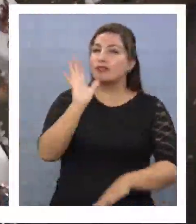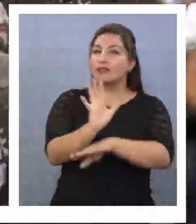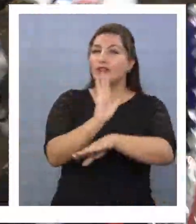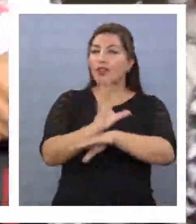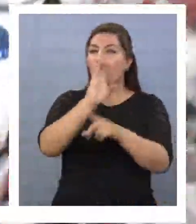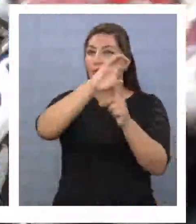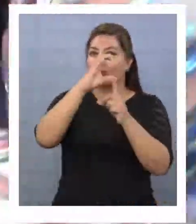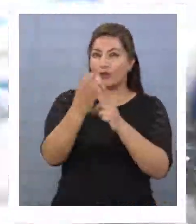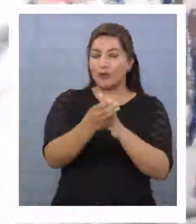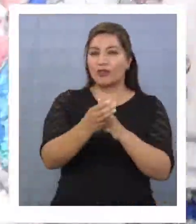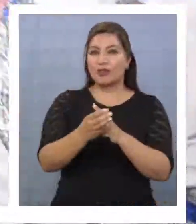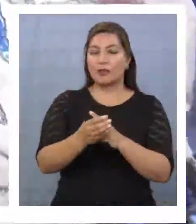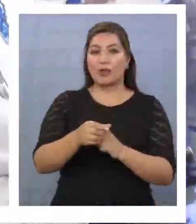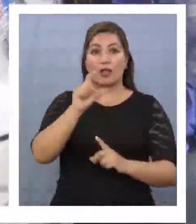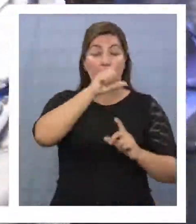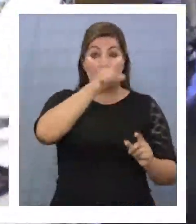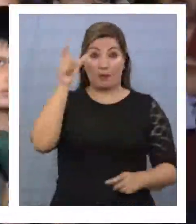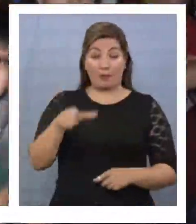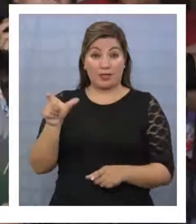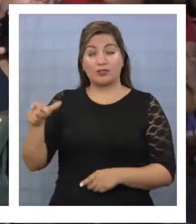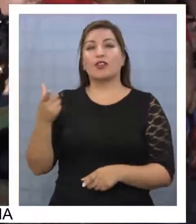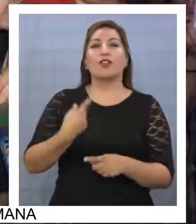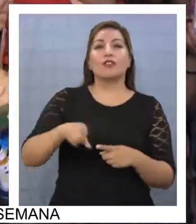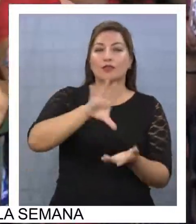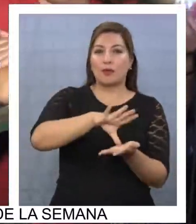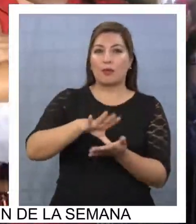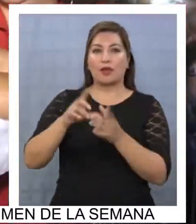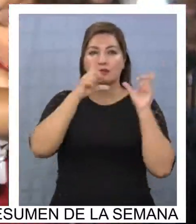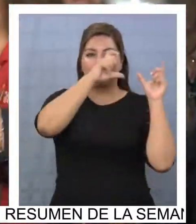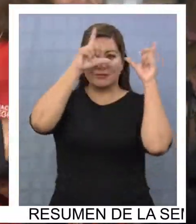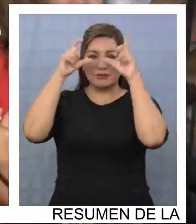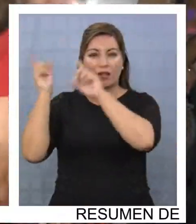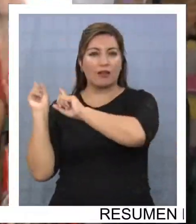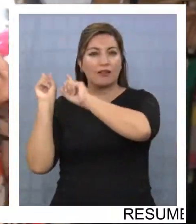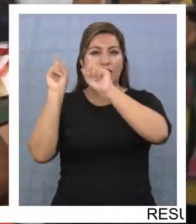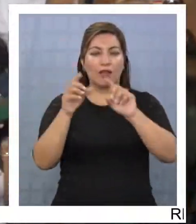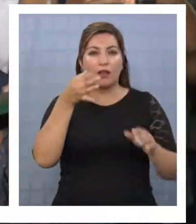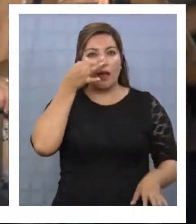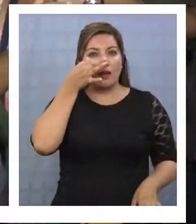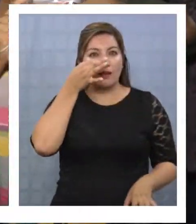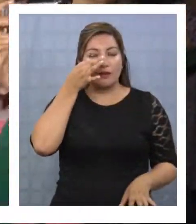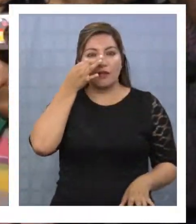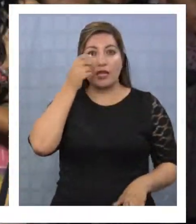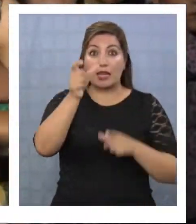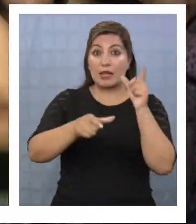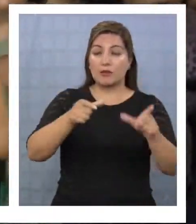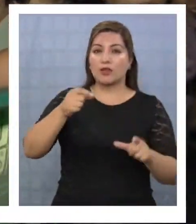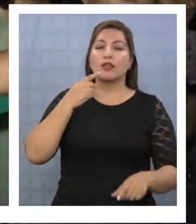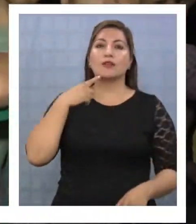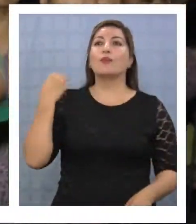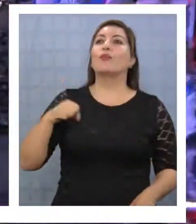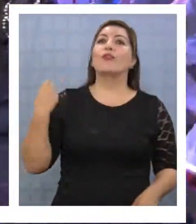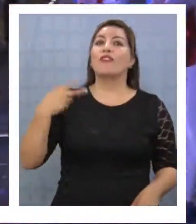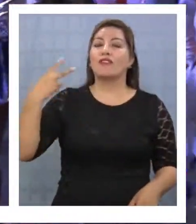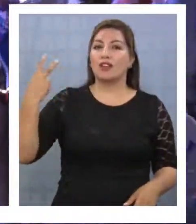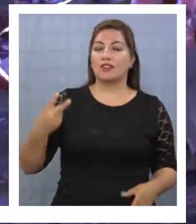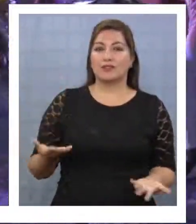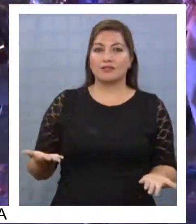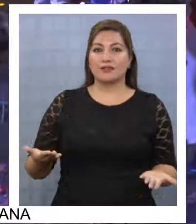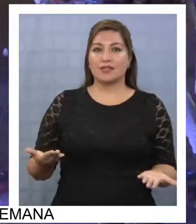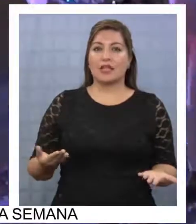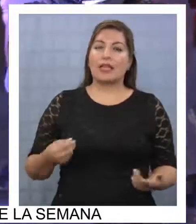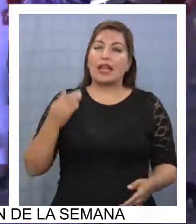culturales, atrayendo turistas a la ciudad y que son valorados por el público, pero que están en serio peligro de